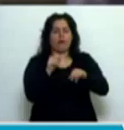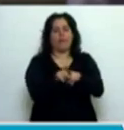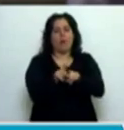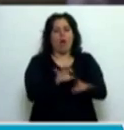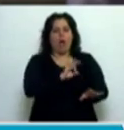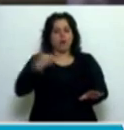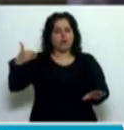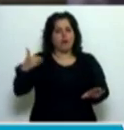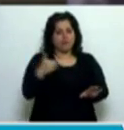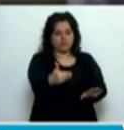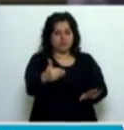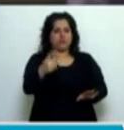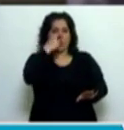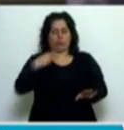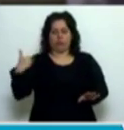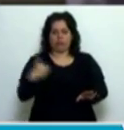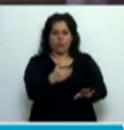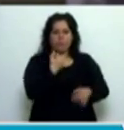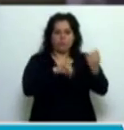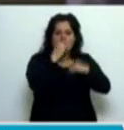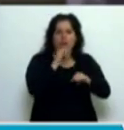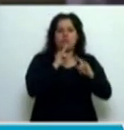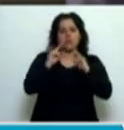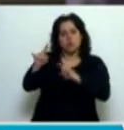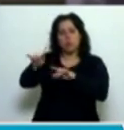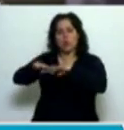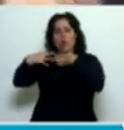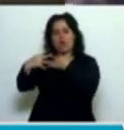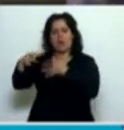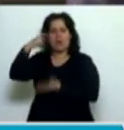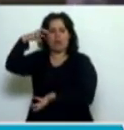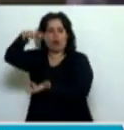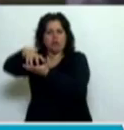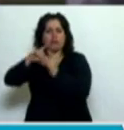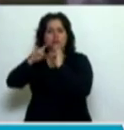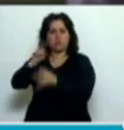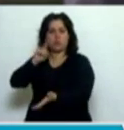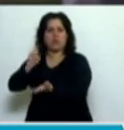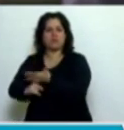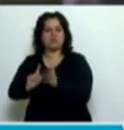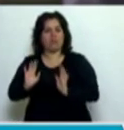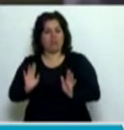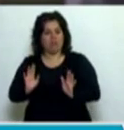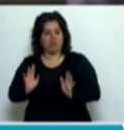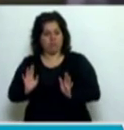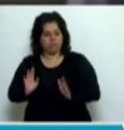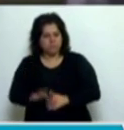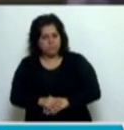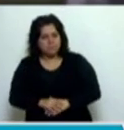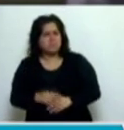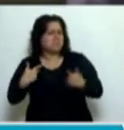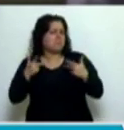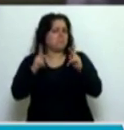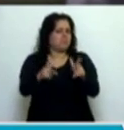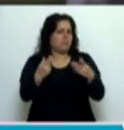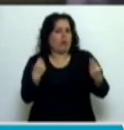largo de estos años esté en cabeza del Parlamento de la Nación, revirtiendo ese hecho conceptual. Digo esto